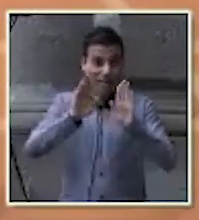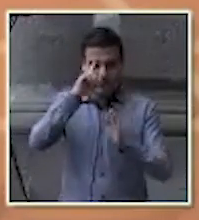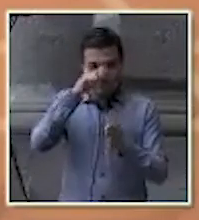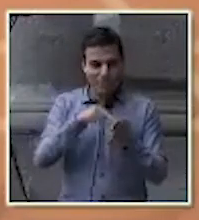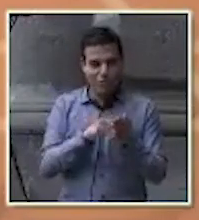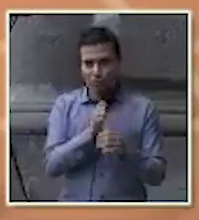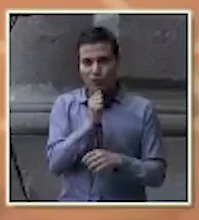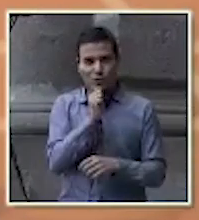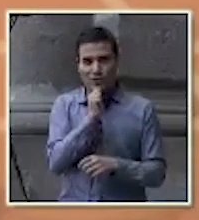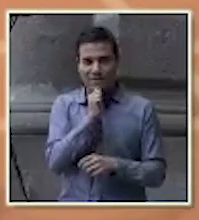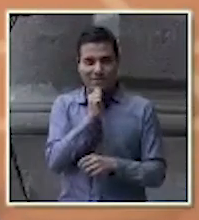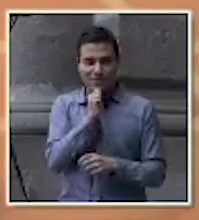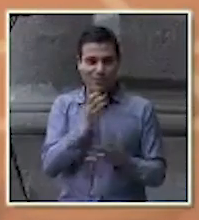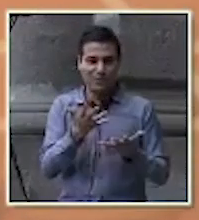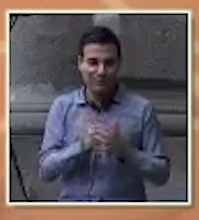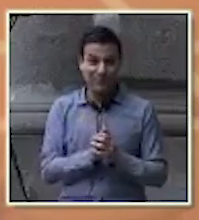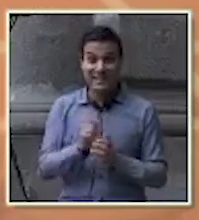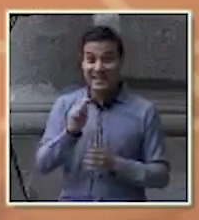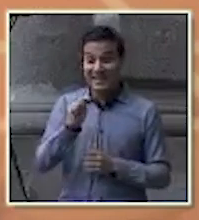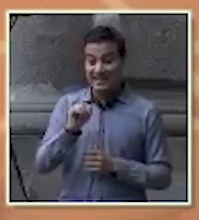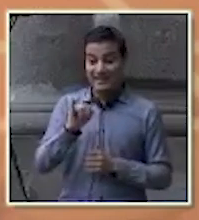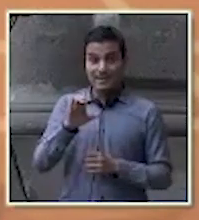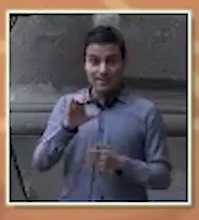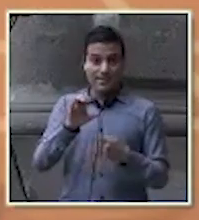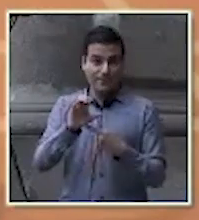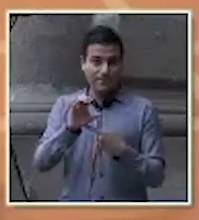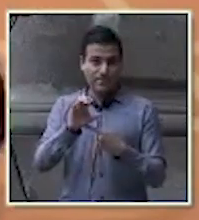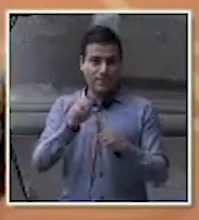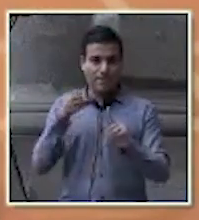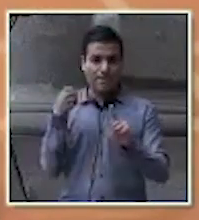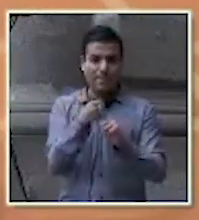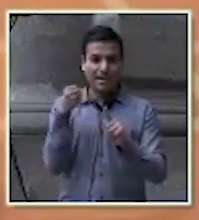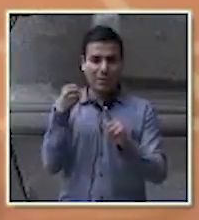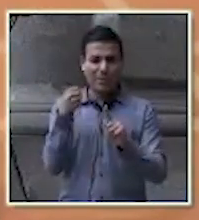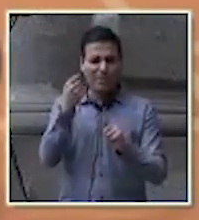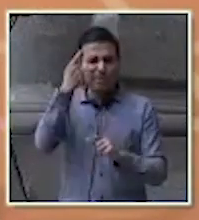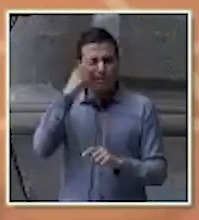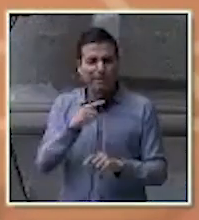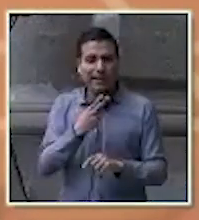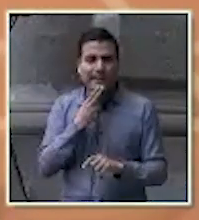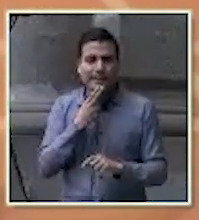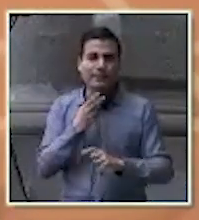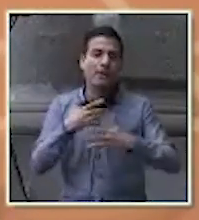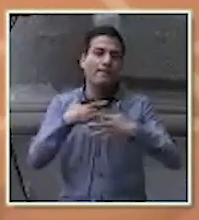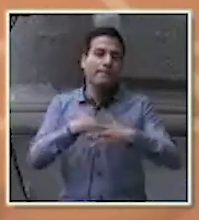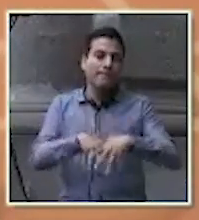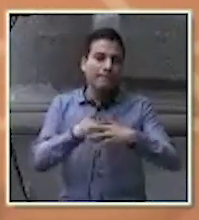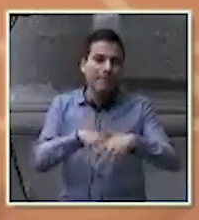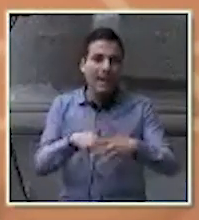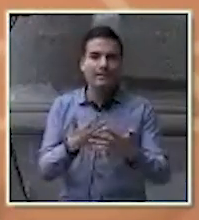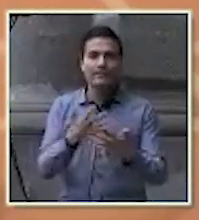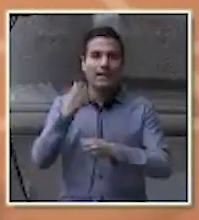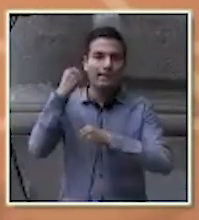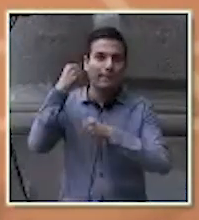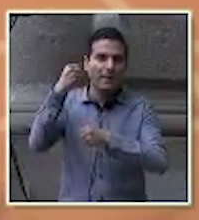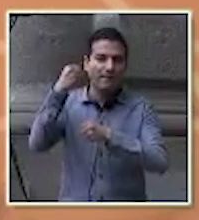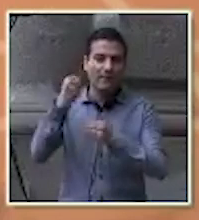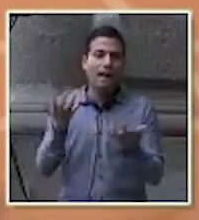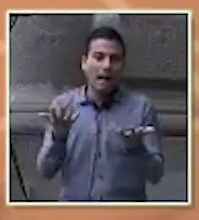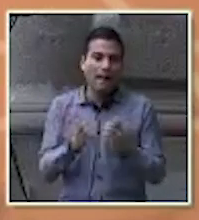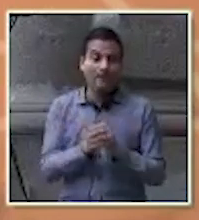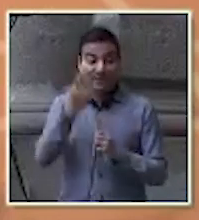ahora tienen solamente las tecnologías de información es para organizar marchas y manifestaciones, pero no necesariamente